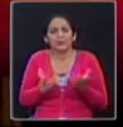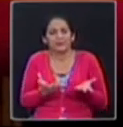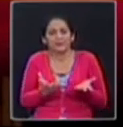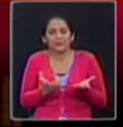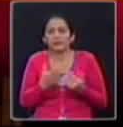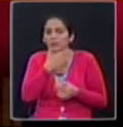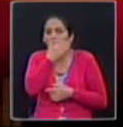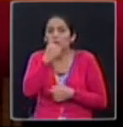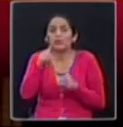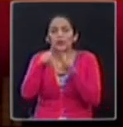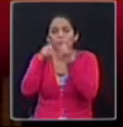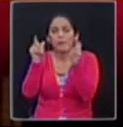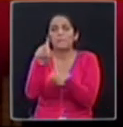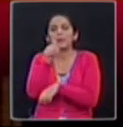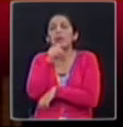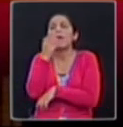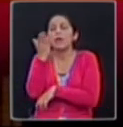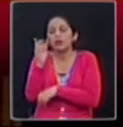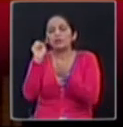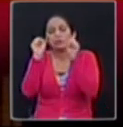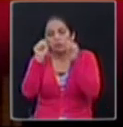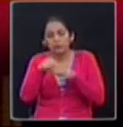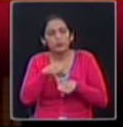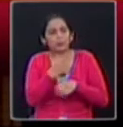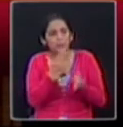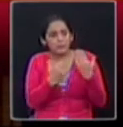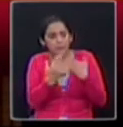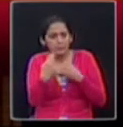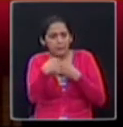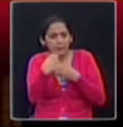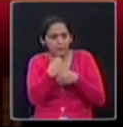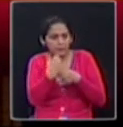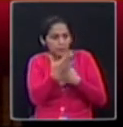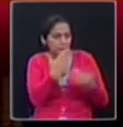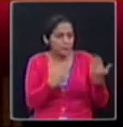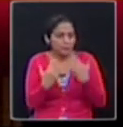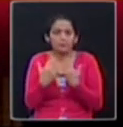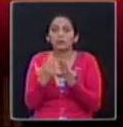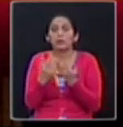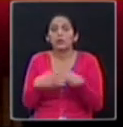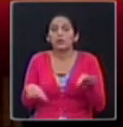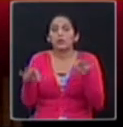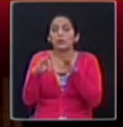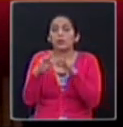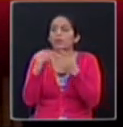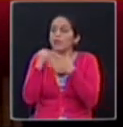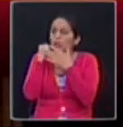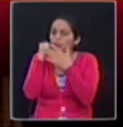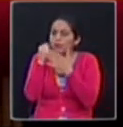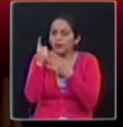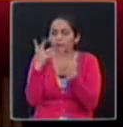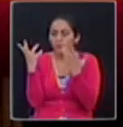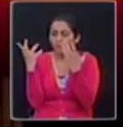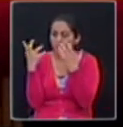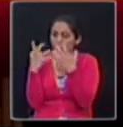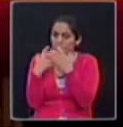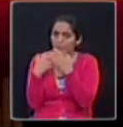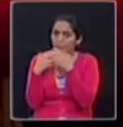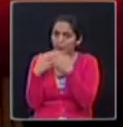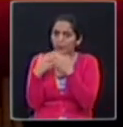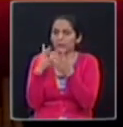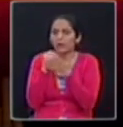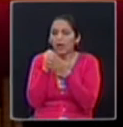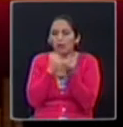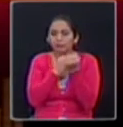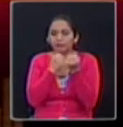privado reconoce un marco en el cual se ve como par y complementario con los trabajadores. Es necesario tener un marco constitucional y